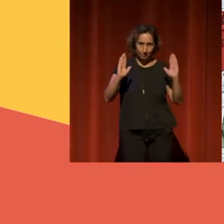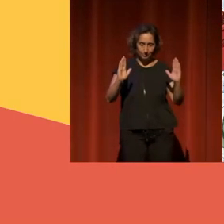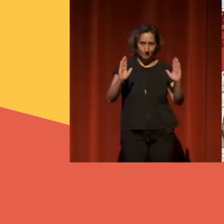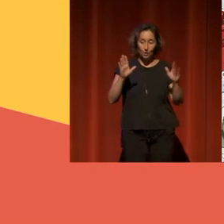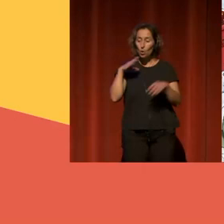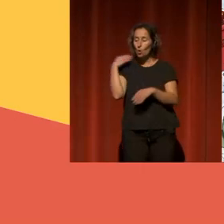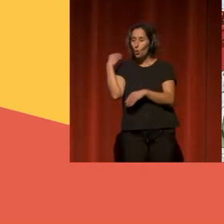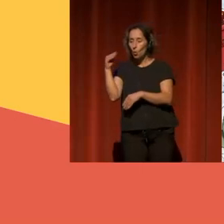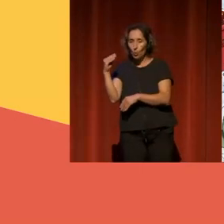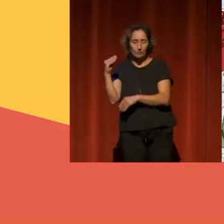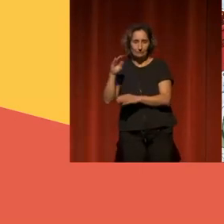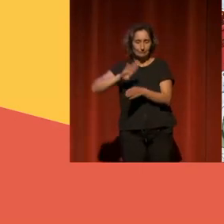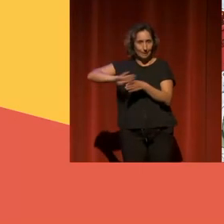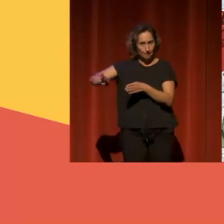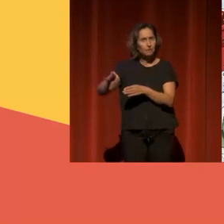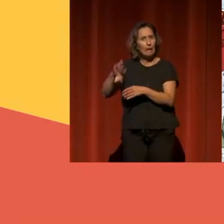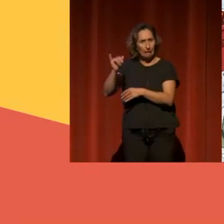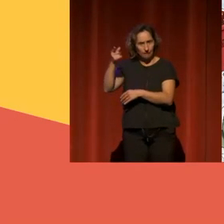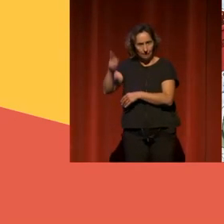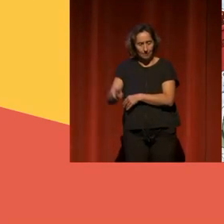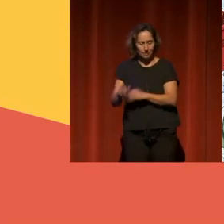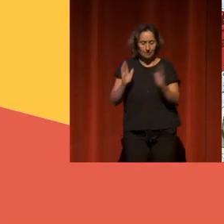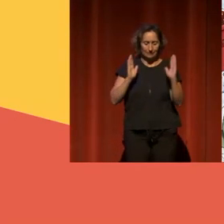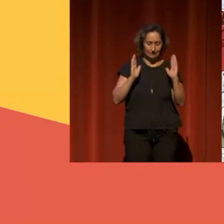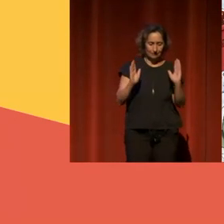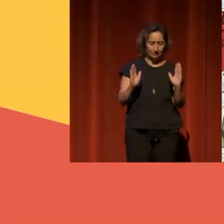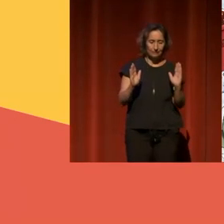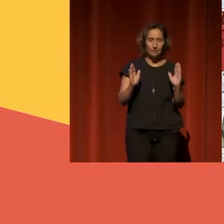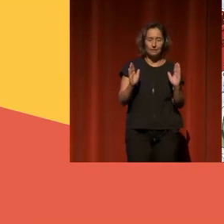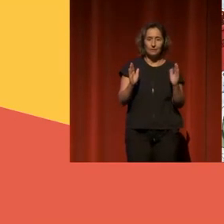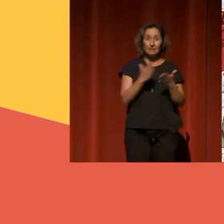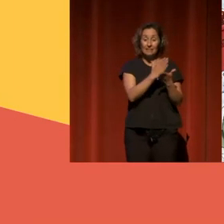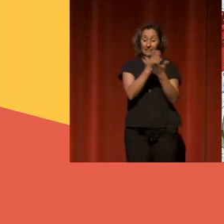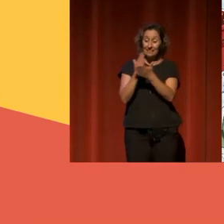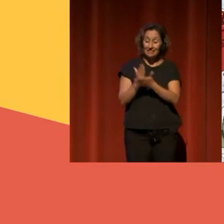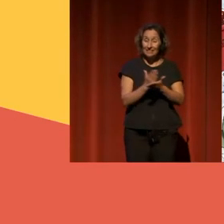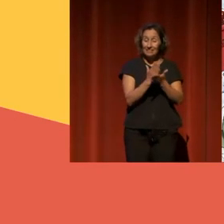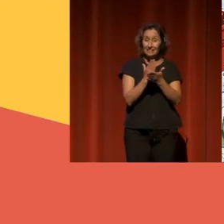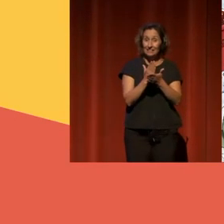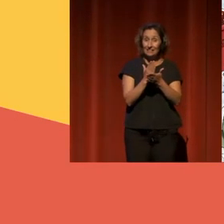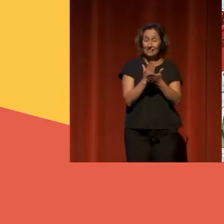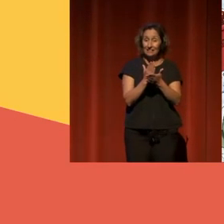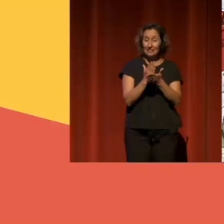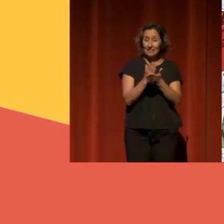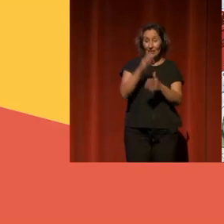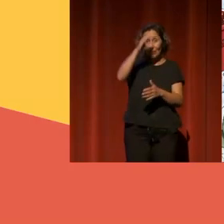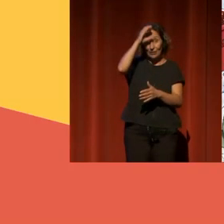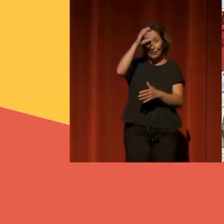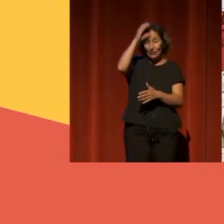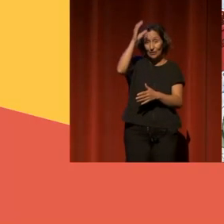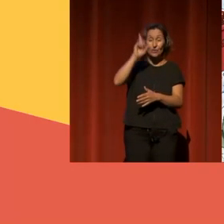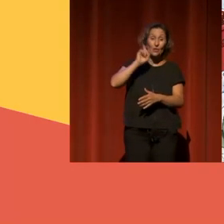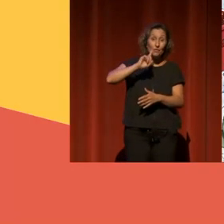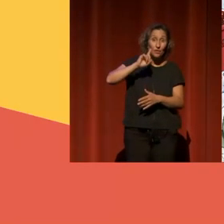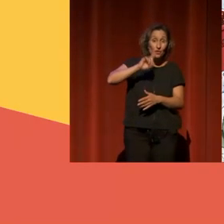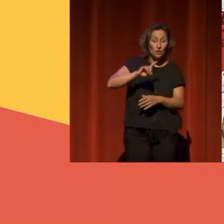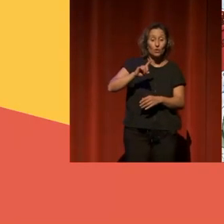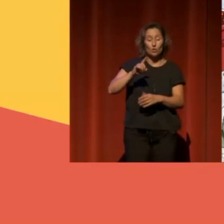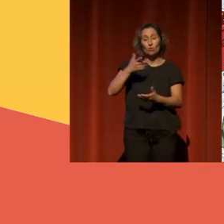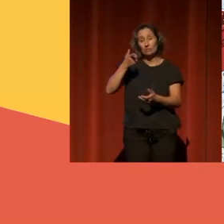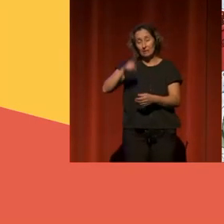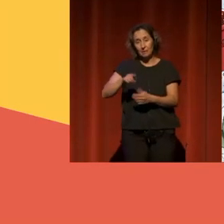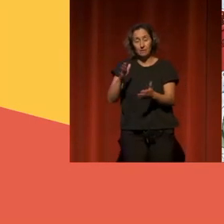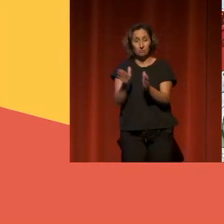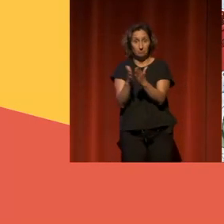colecciones juveniles, que también las hay, y limitando el estudio que voy a presentar a ficción, libros de ficción y a obras en